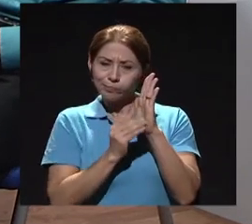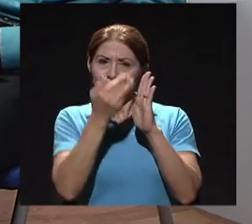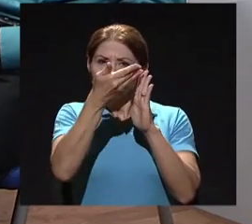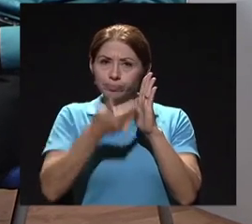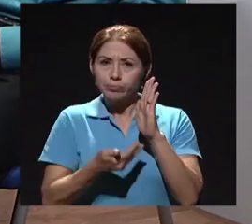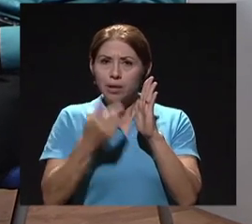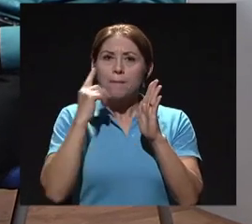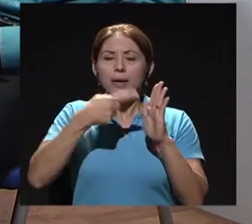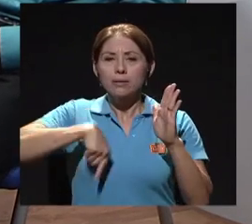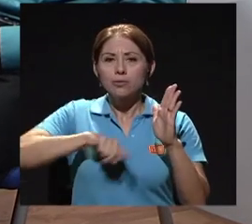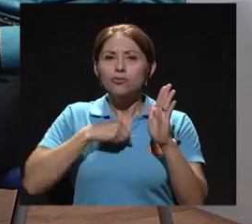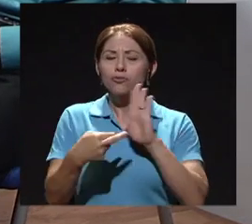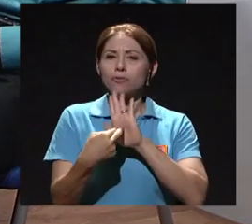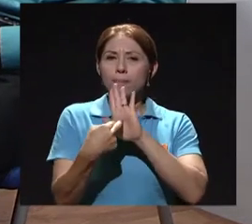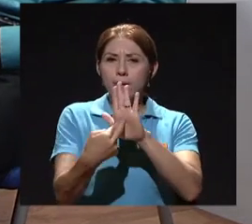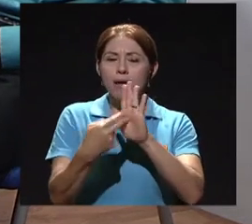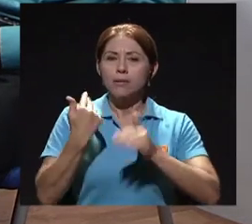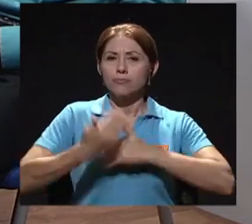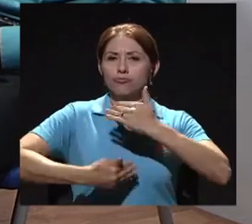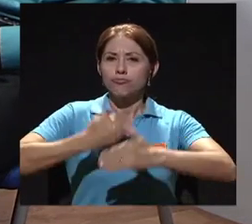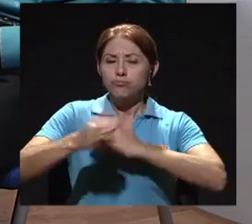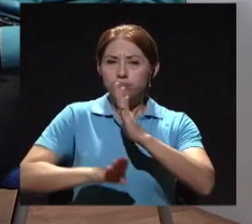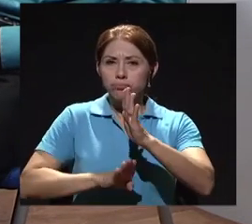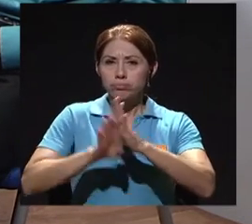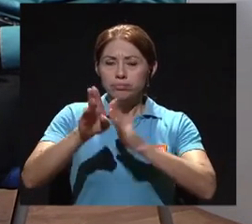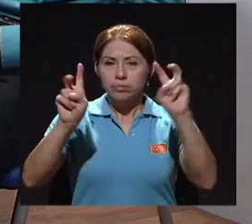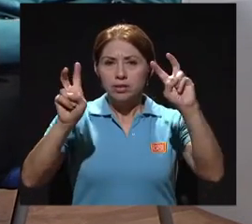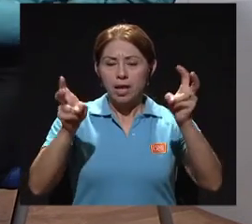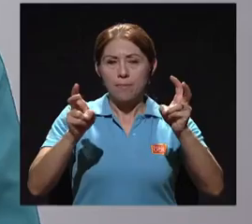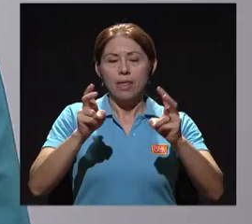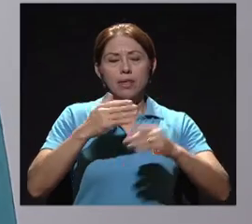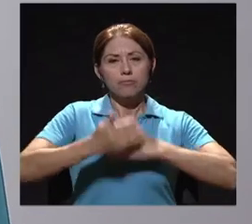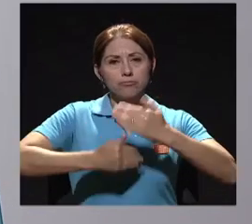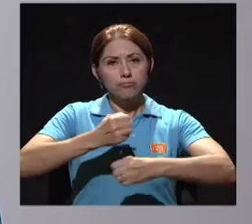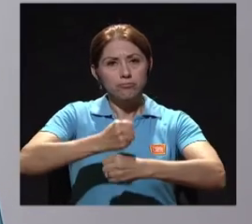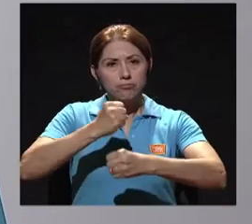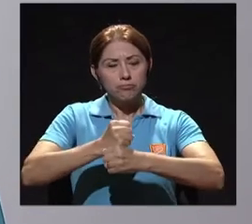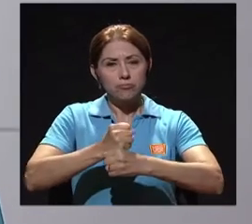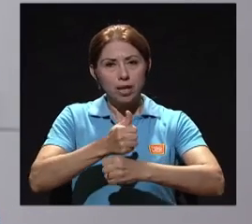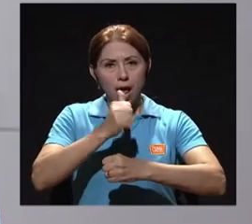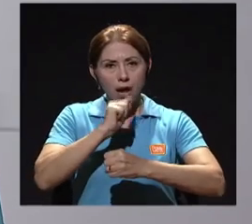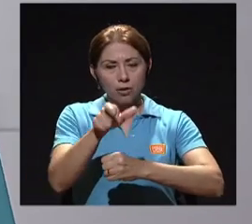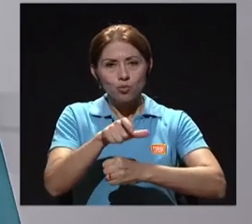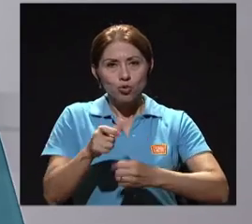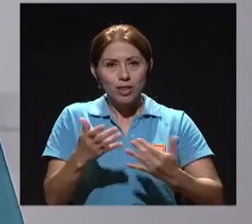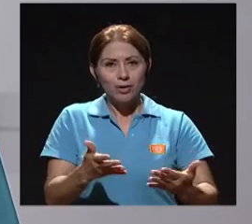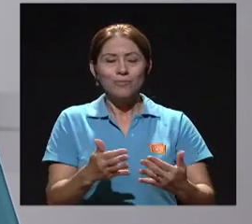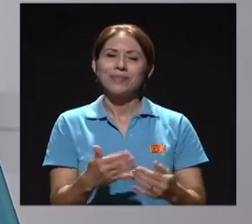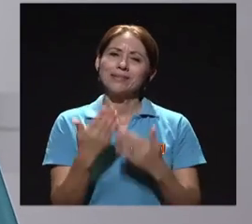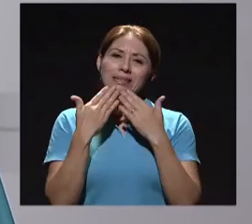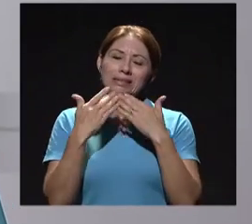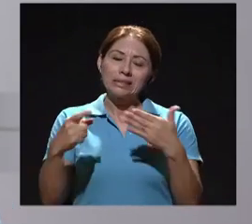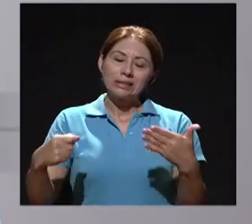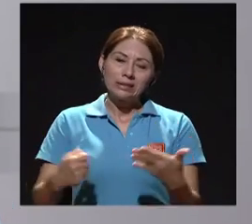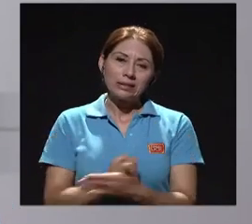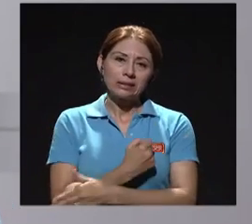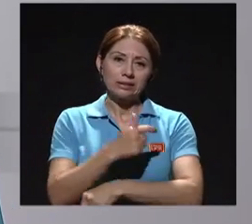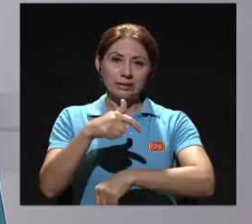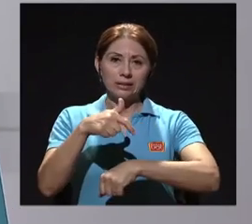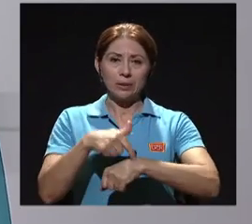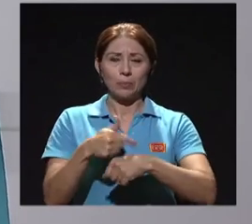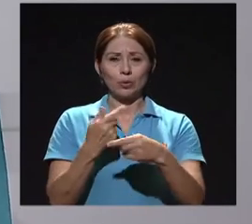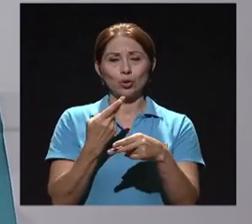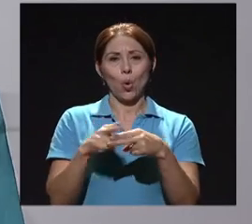representan un avance en materia de gestión del recurso en el recto muchísimas gracias te van lamentablemente el tiempo en televisión es extremadamente